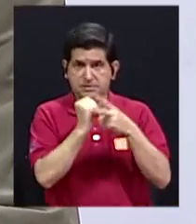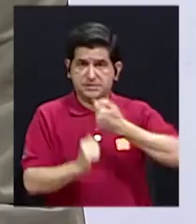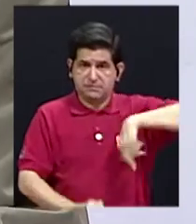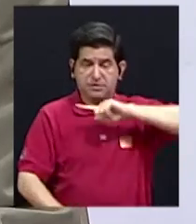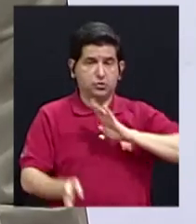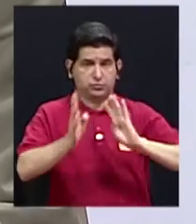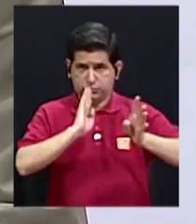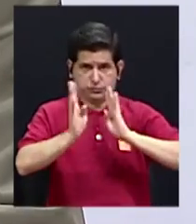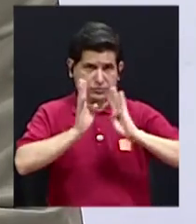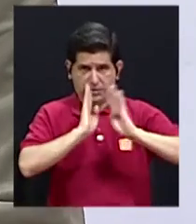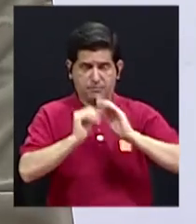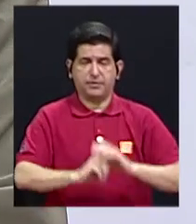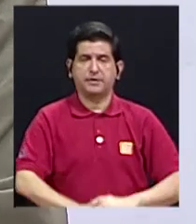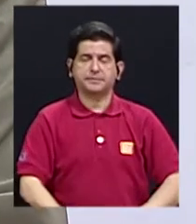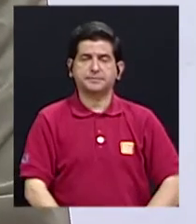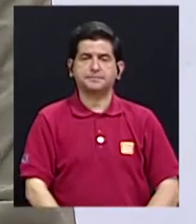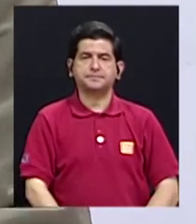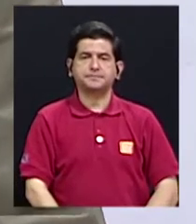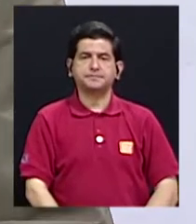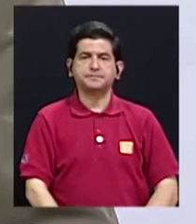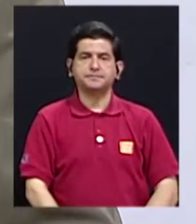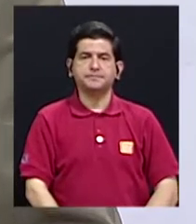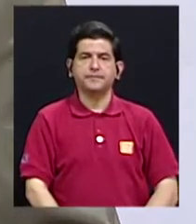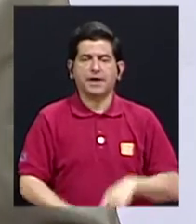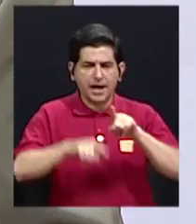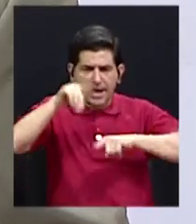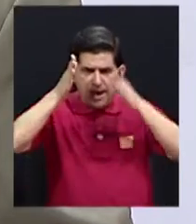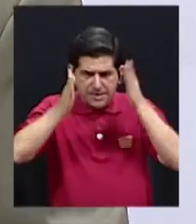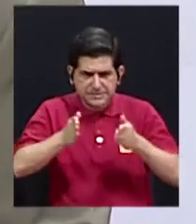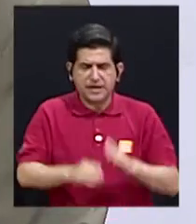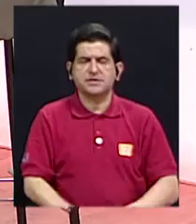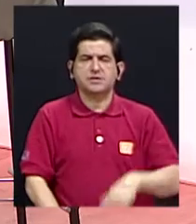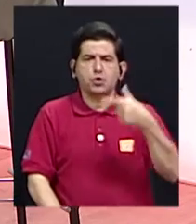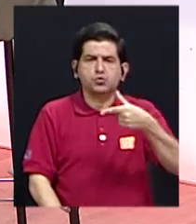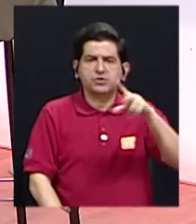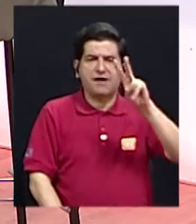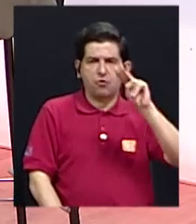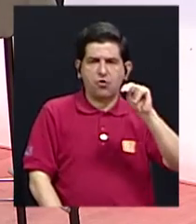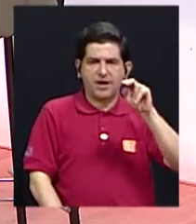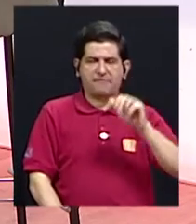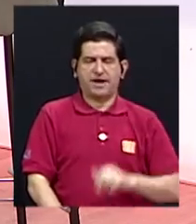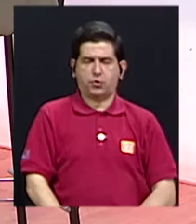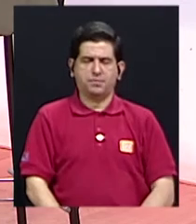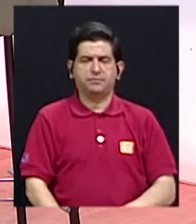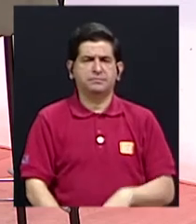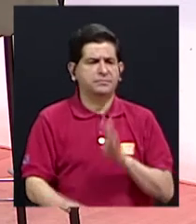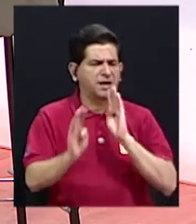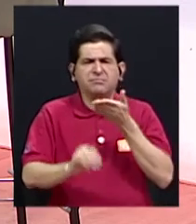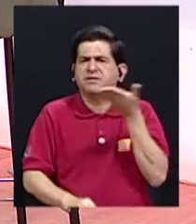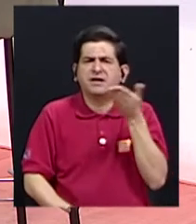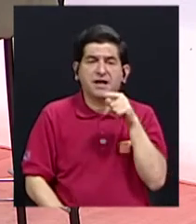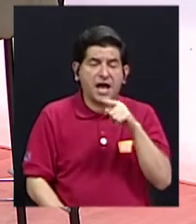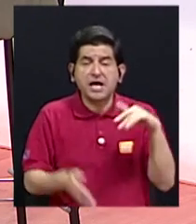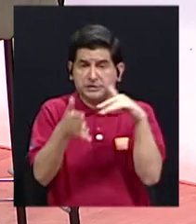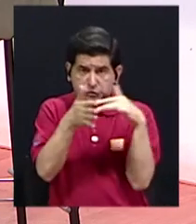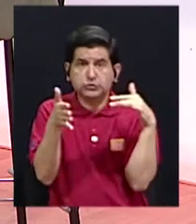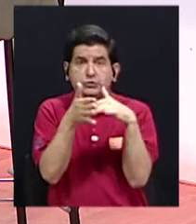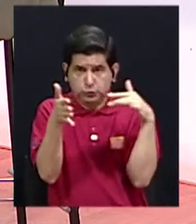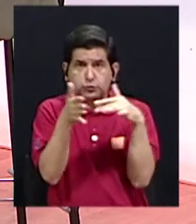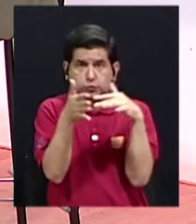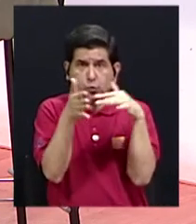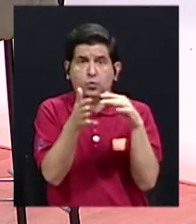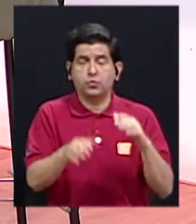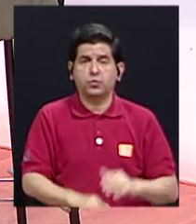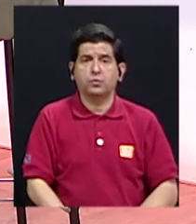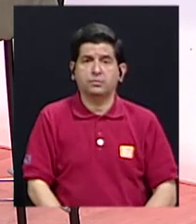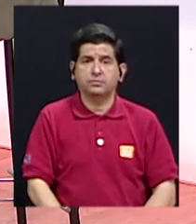a conversar con el estadístico gustavo navarro y vamos a hablar acerca de este estudio en